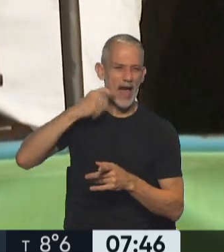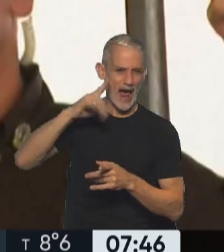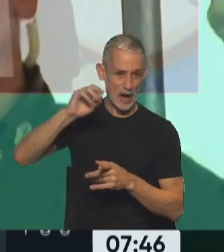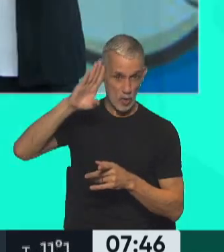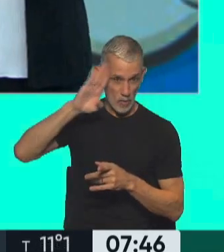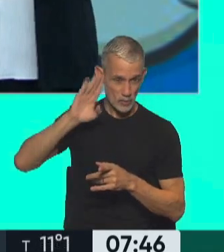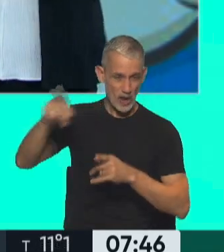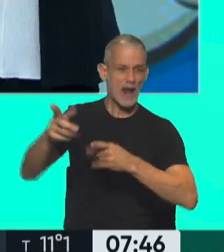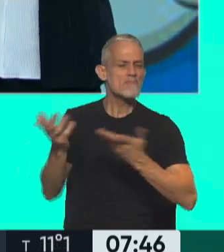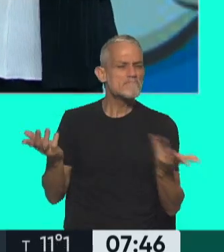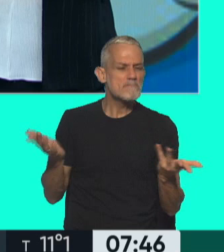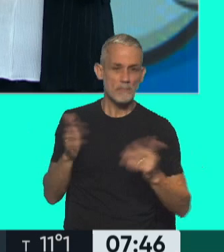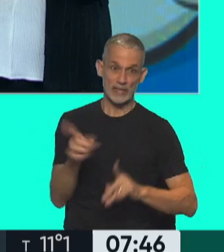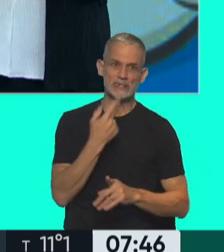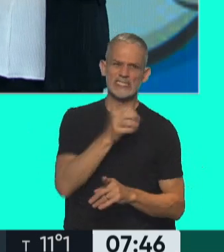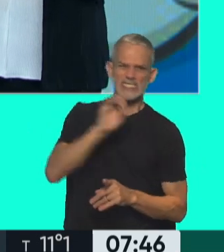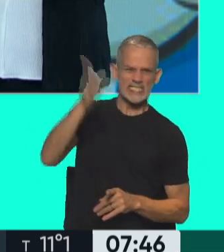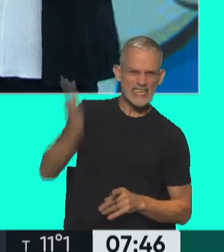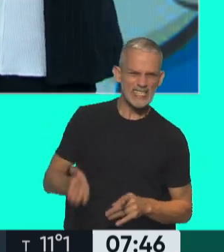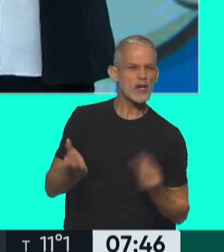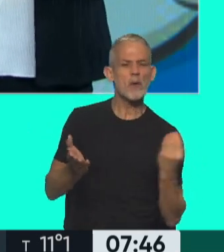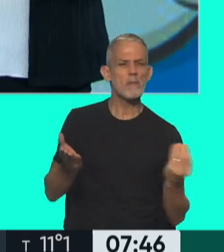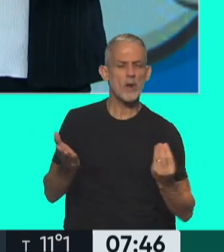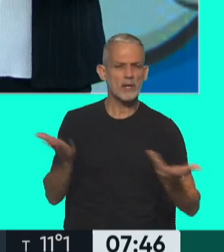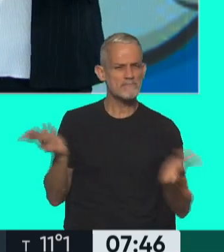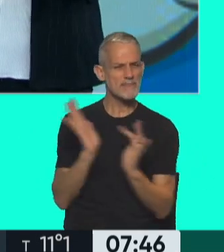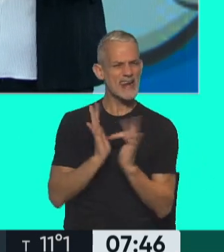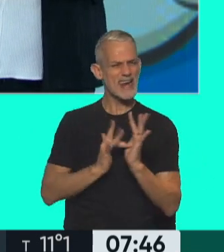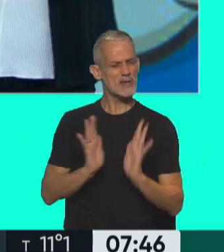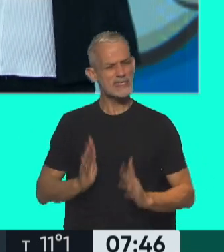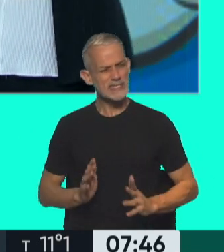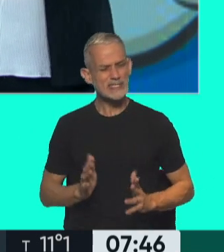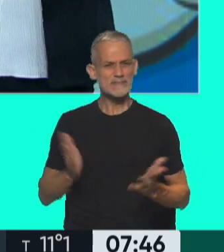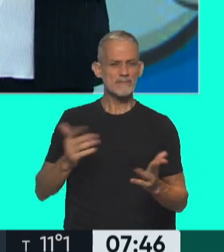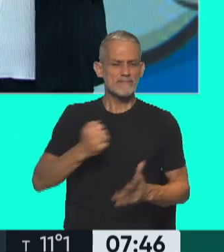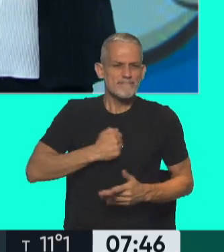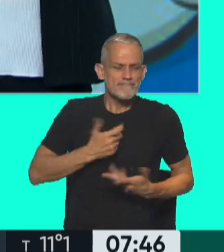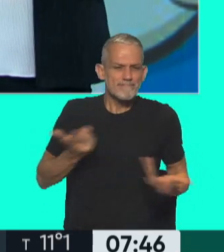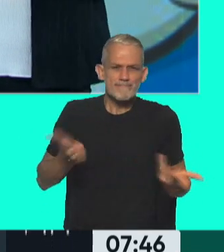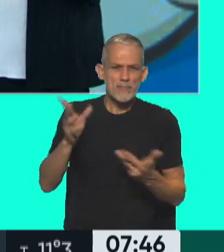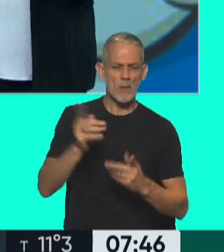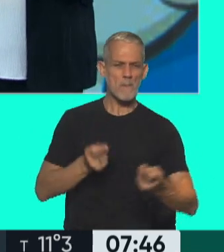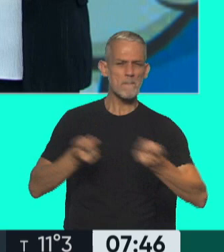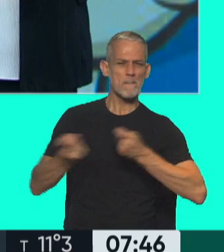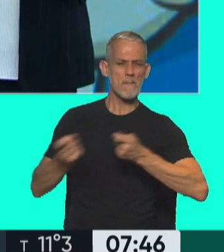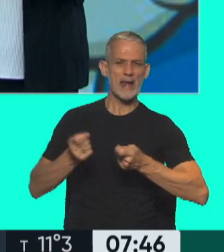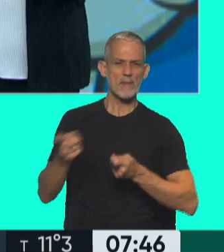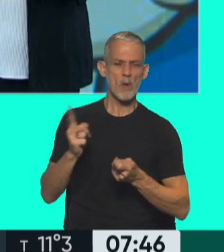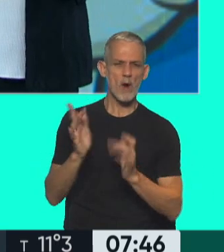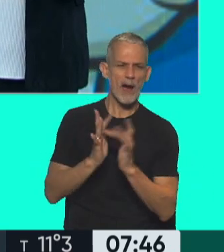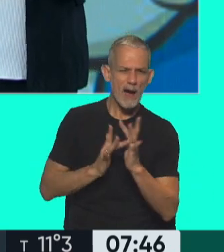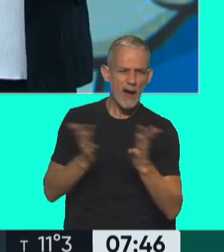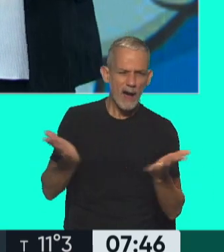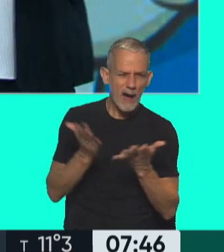evidentemente lo criticó por tener este sesgo religioso, a quien dice, bueno, están manipulando a los